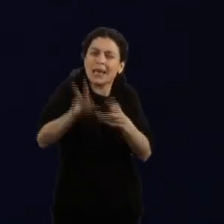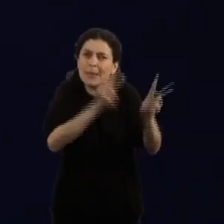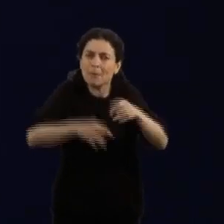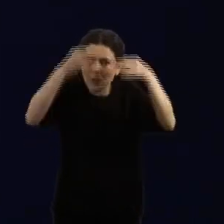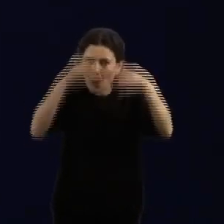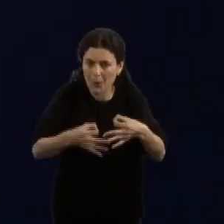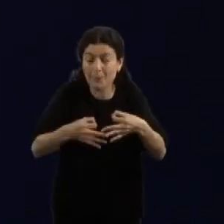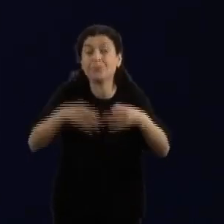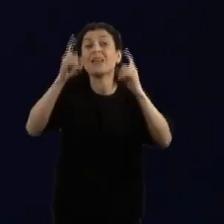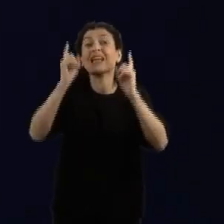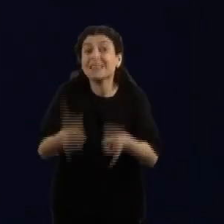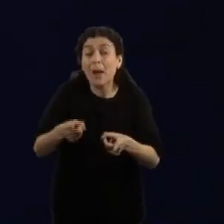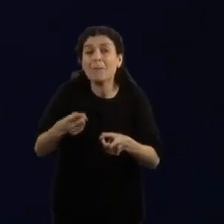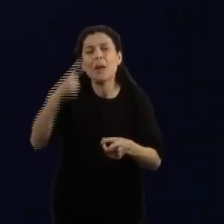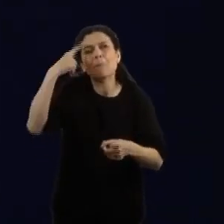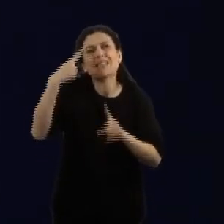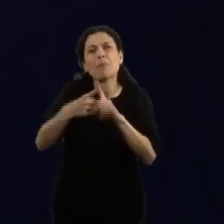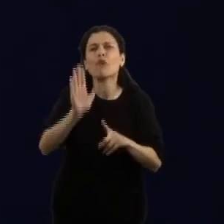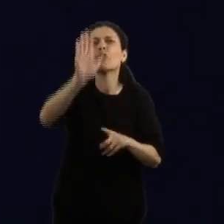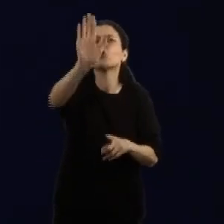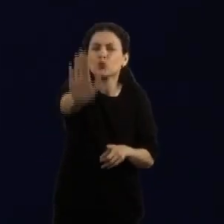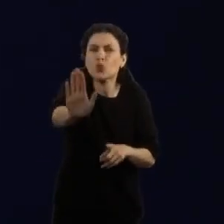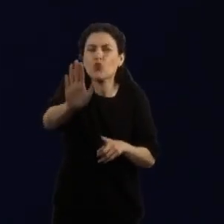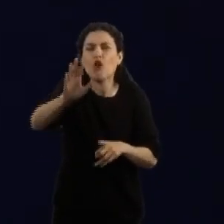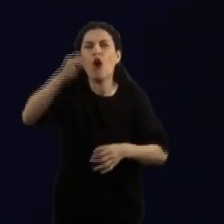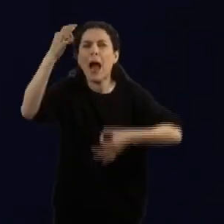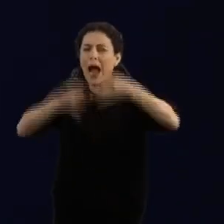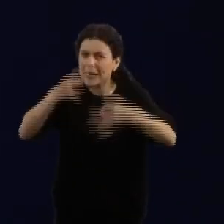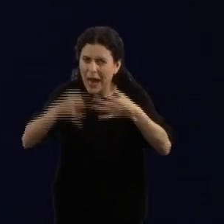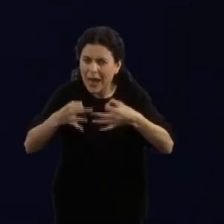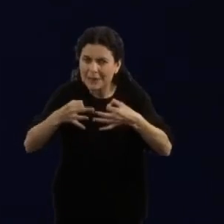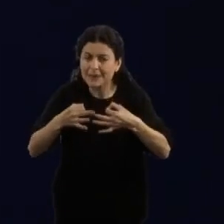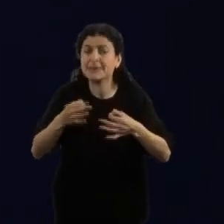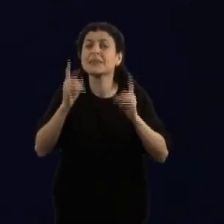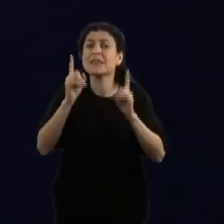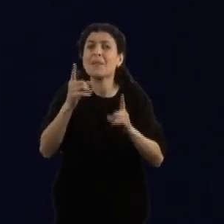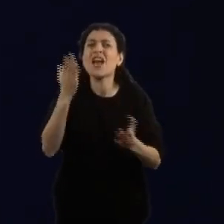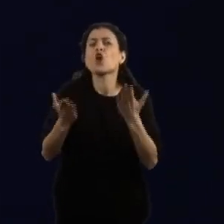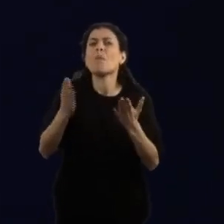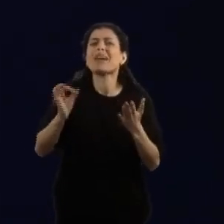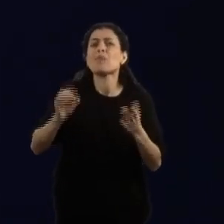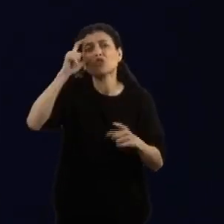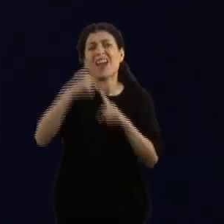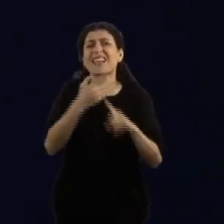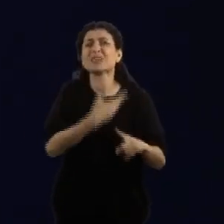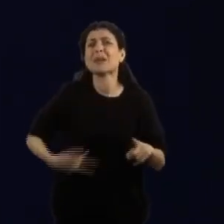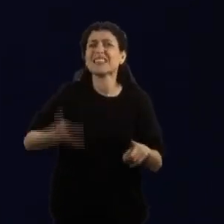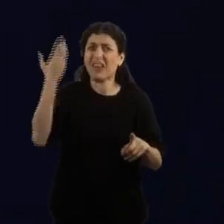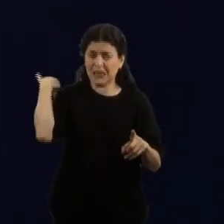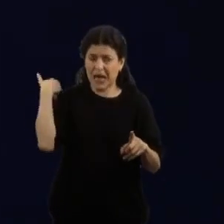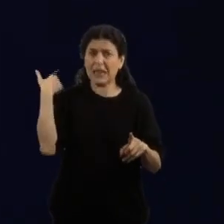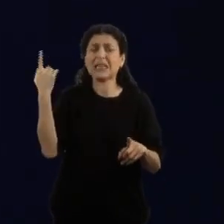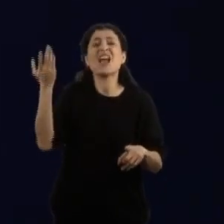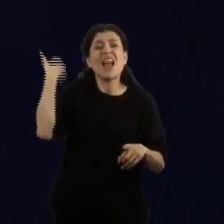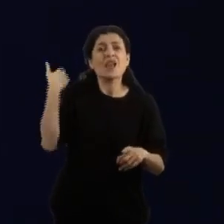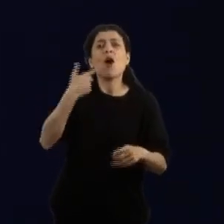la expectativa y a diferencia del periodo con el que vos me comparás, a nosotros nos creen. Y